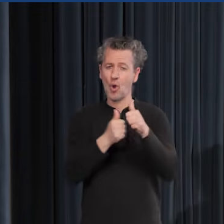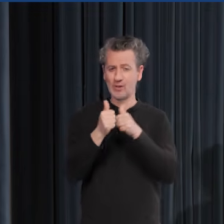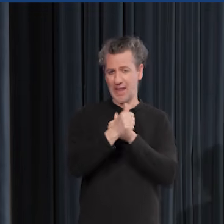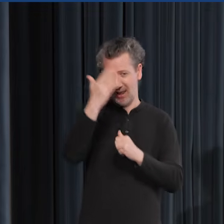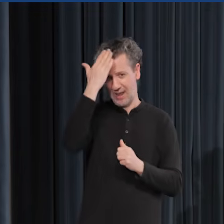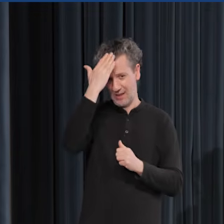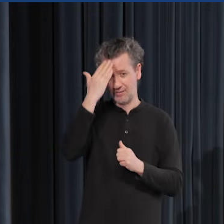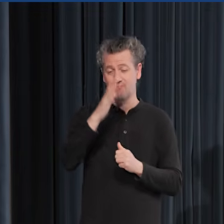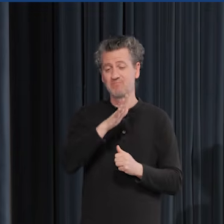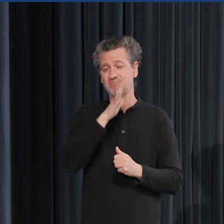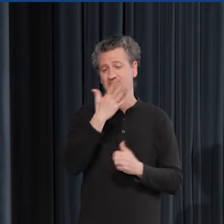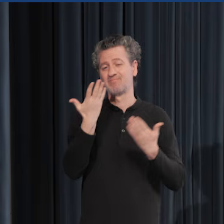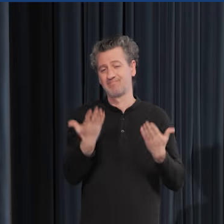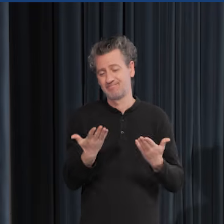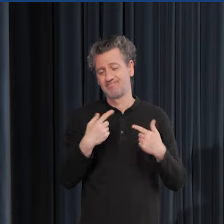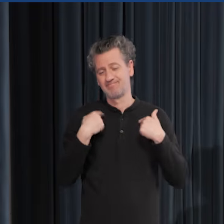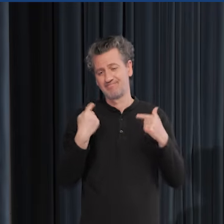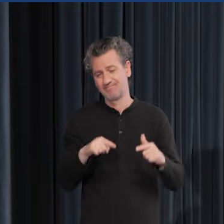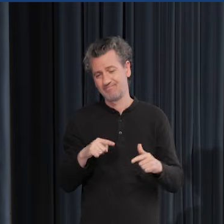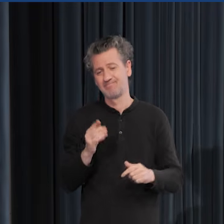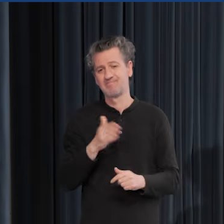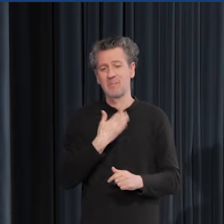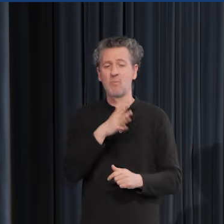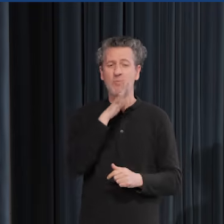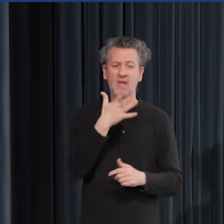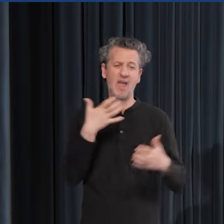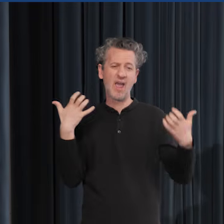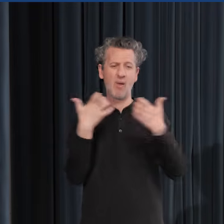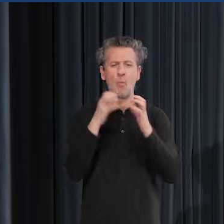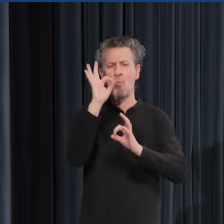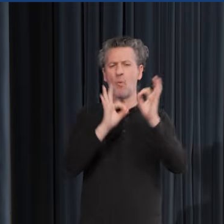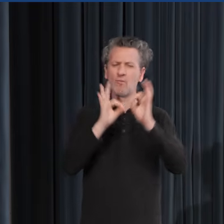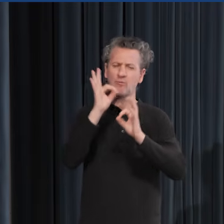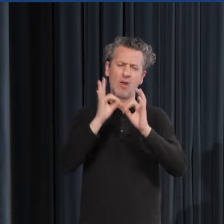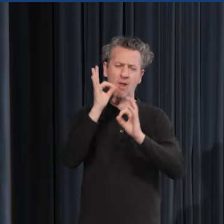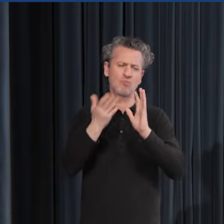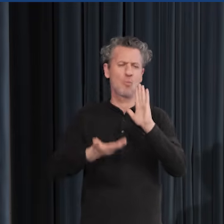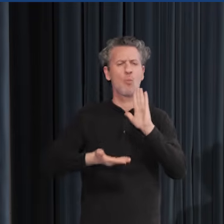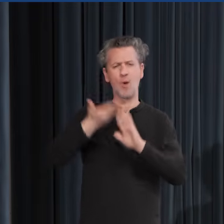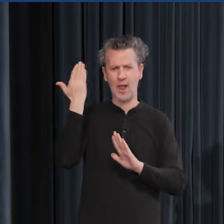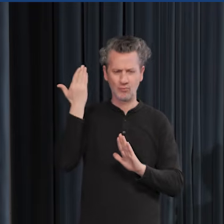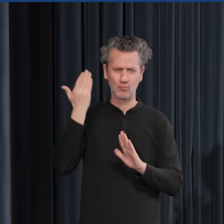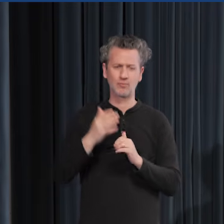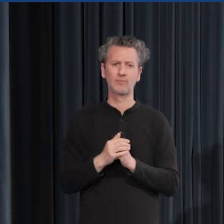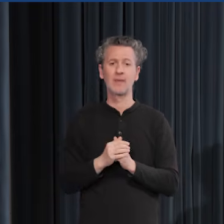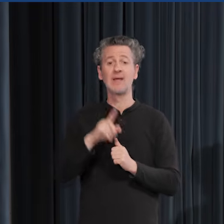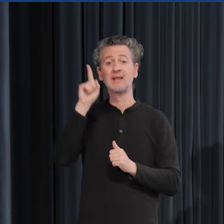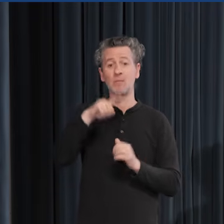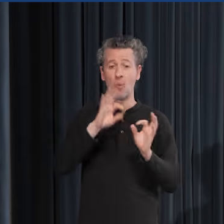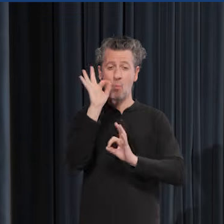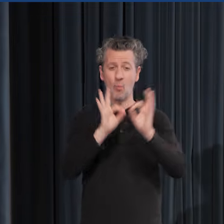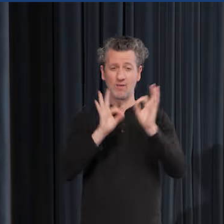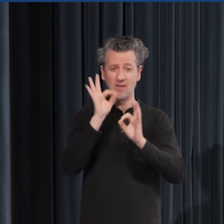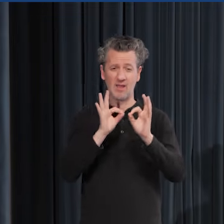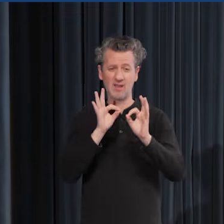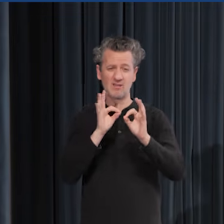por desgracia, también a que suele tener unos índices de incidencia totales muy elevados y también unos índices de incidencia